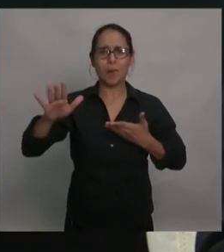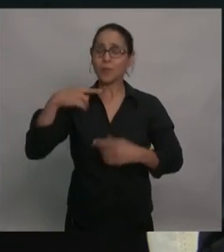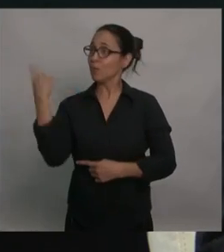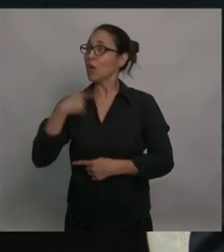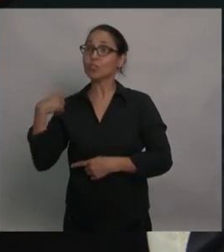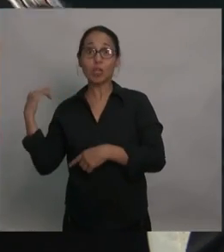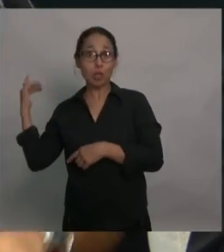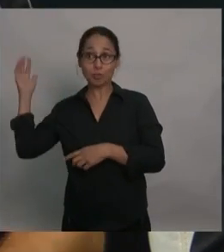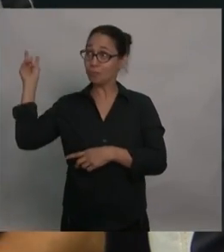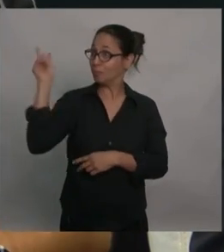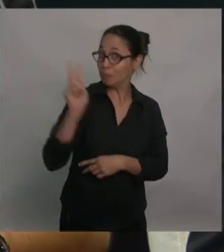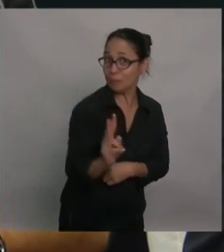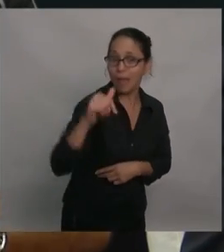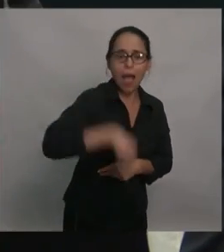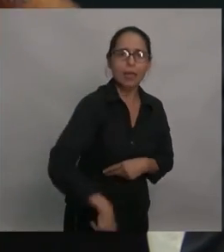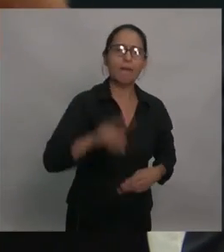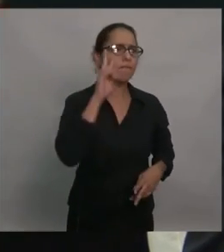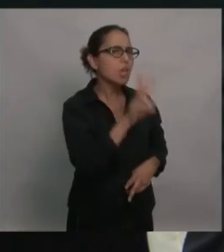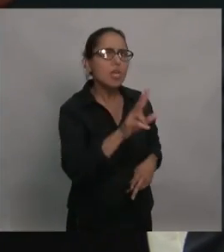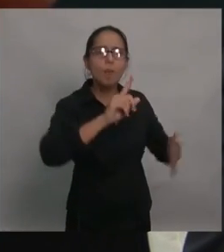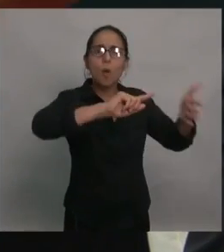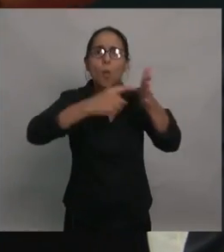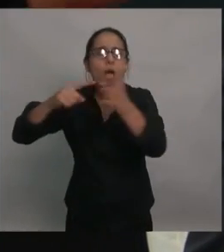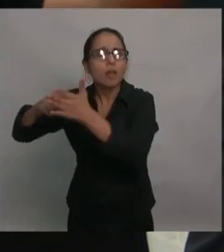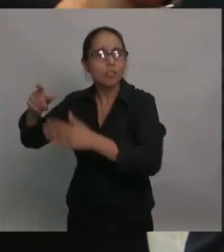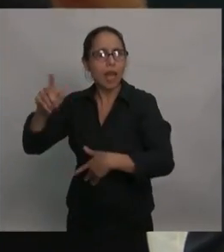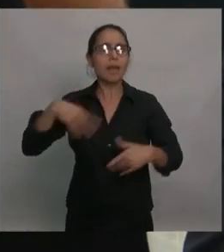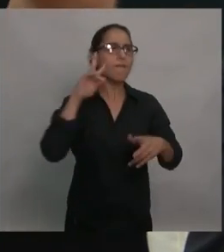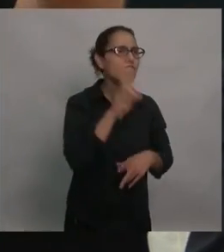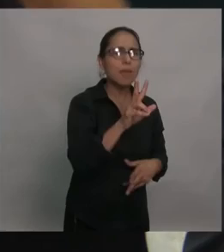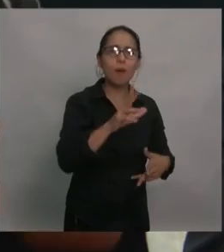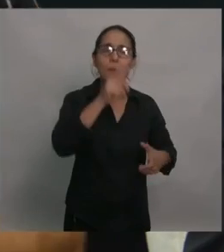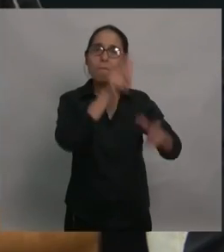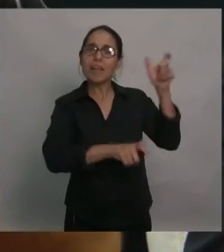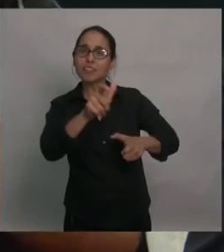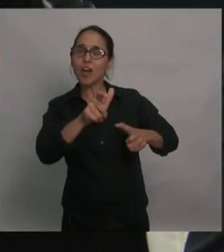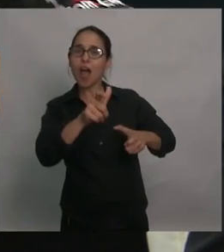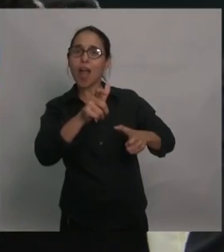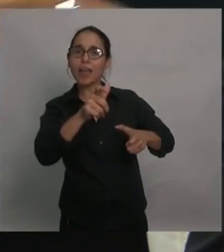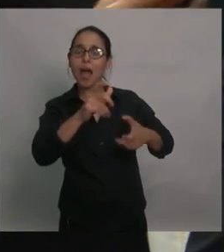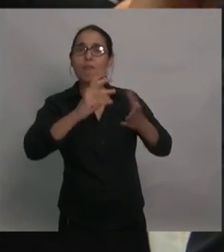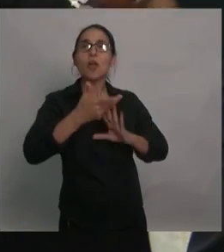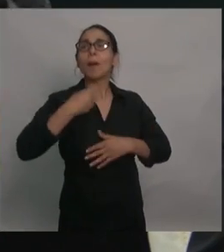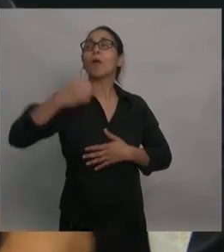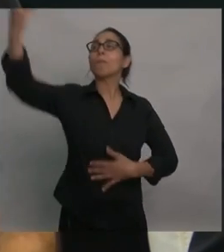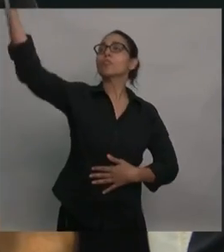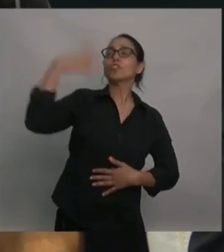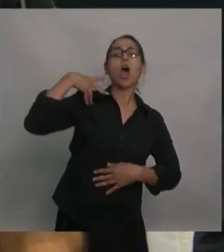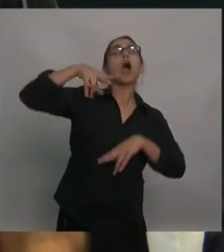en diferentes parques de la ciudad personas sentadas tomando fresco y sol, algunos sin camisa.